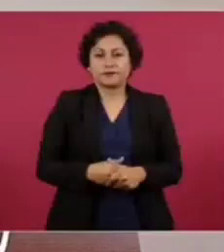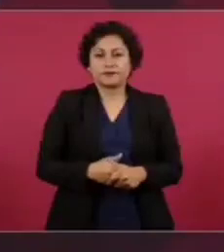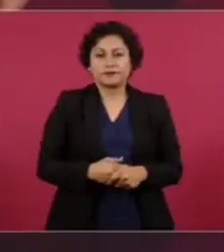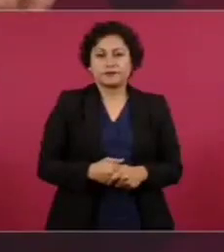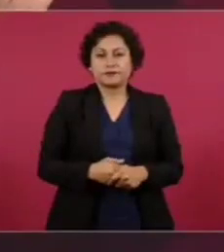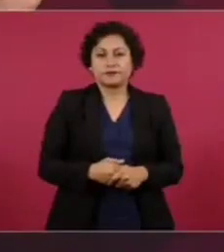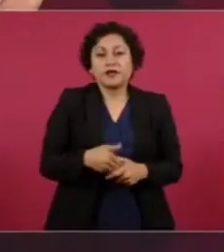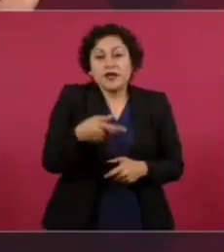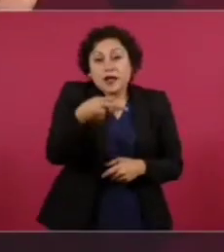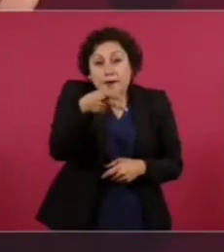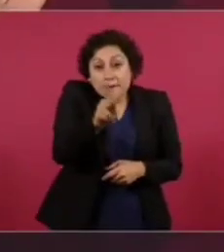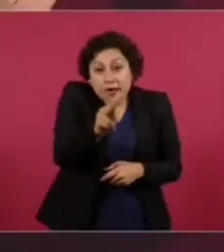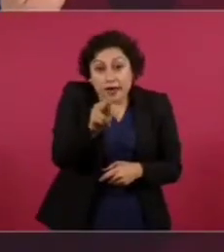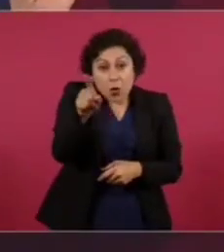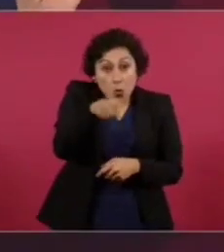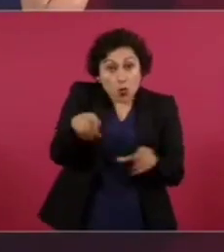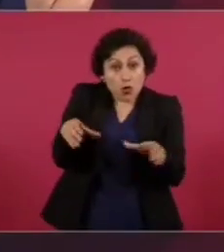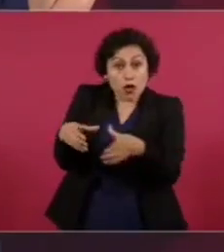no los puede uno tocar